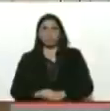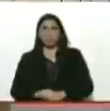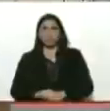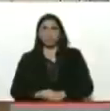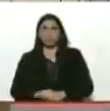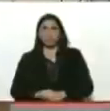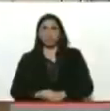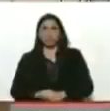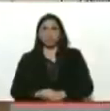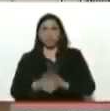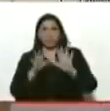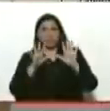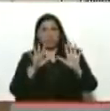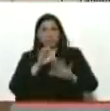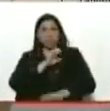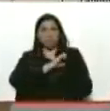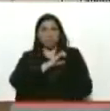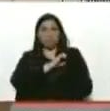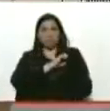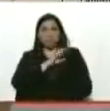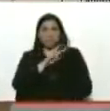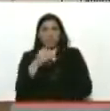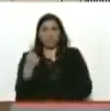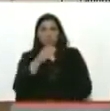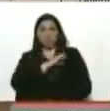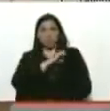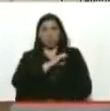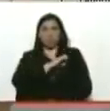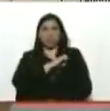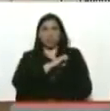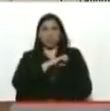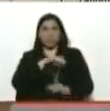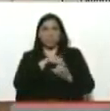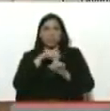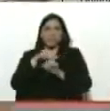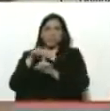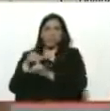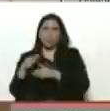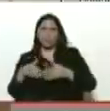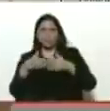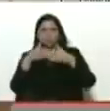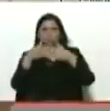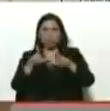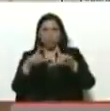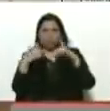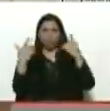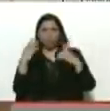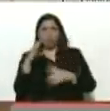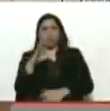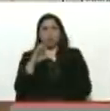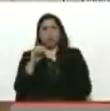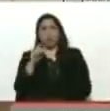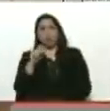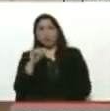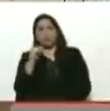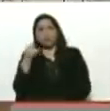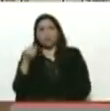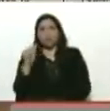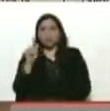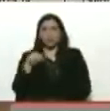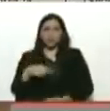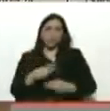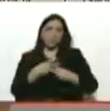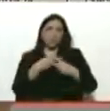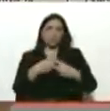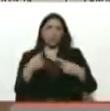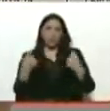el día 10 de enero, 21 de enero, ataque un puesto de la Guardia en Cotiza, gente vinculada a Voluntad Popular, 23